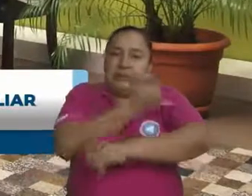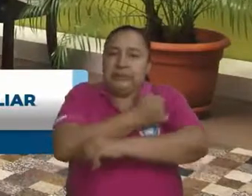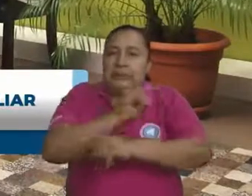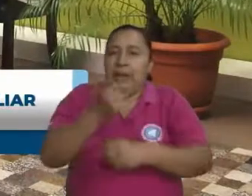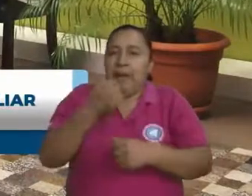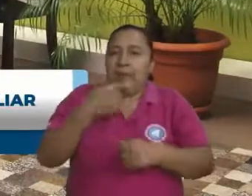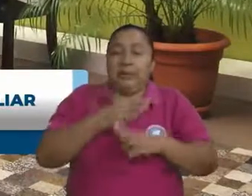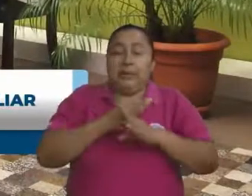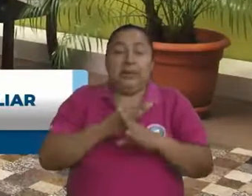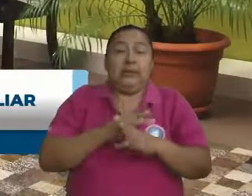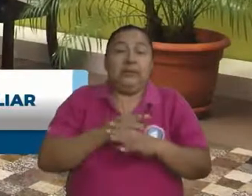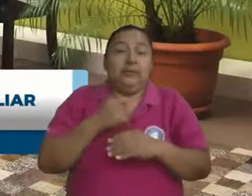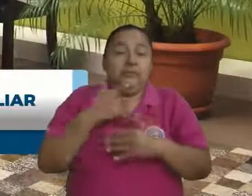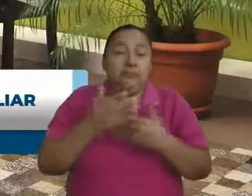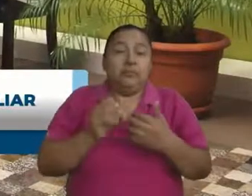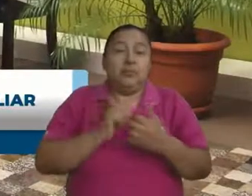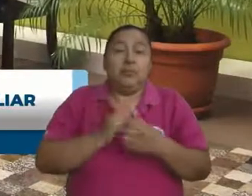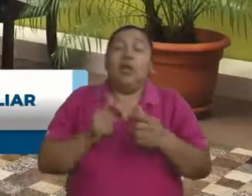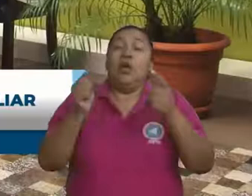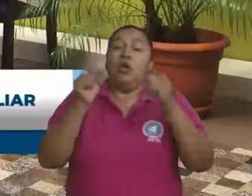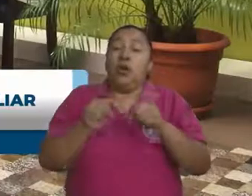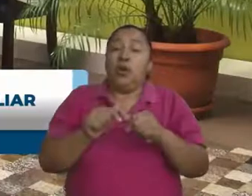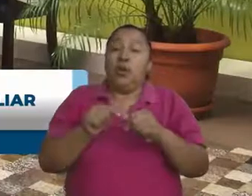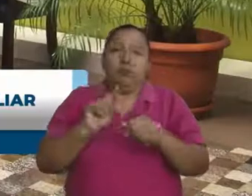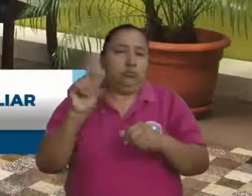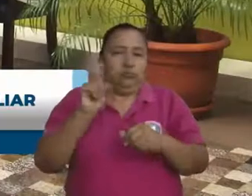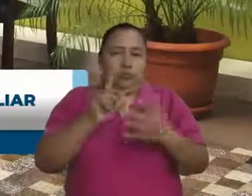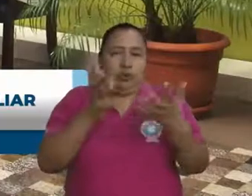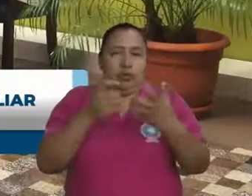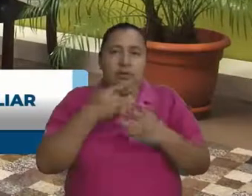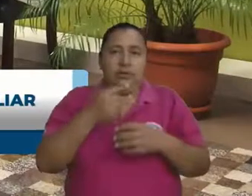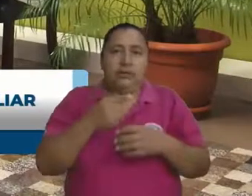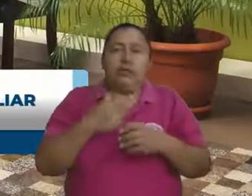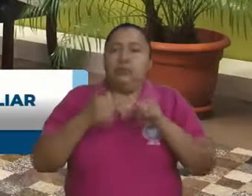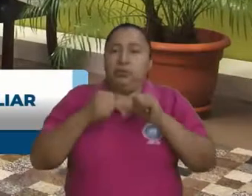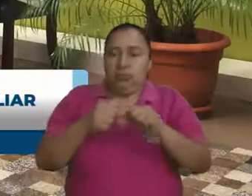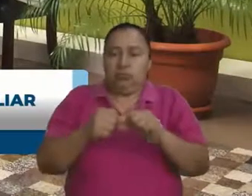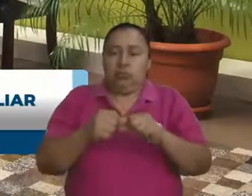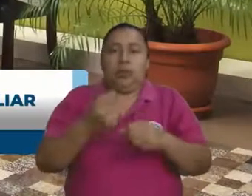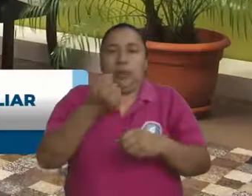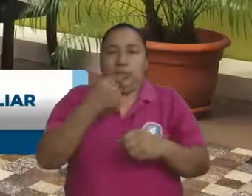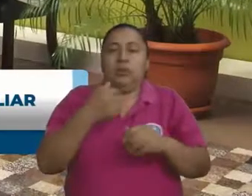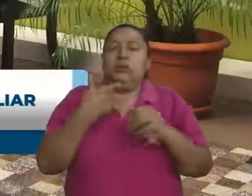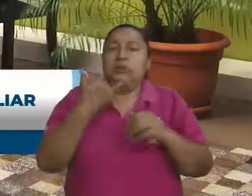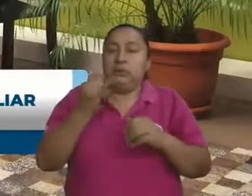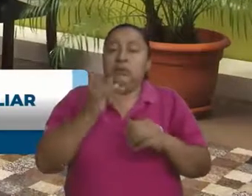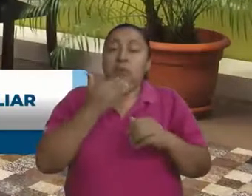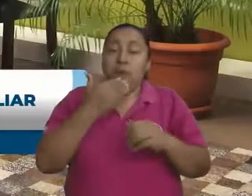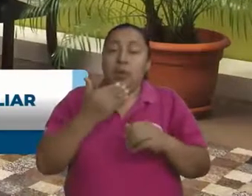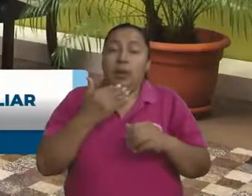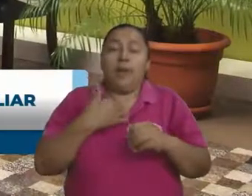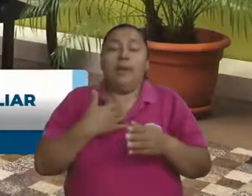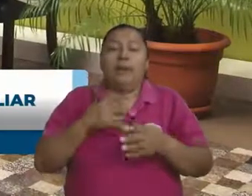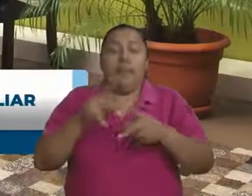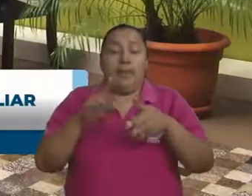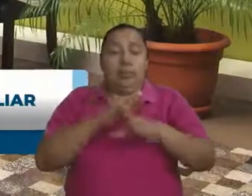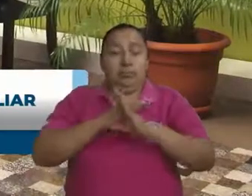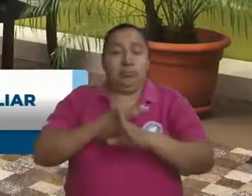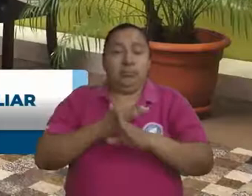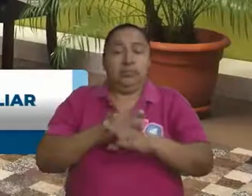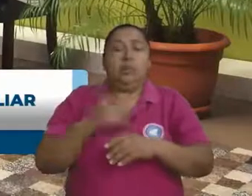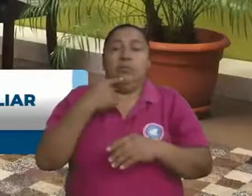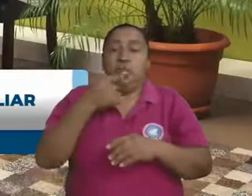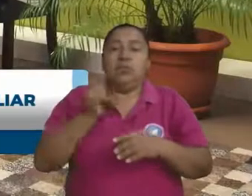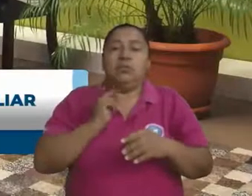dejar de tomar su anticonceptivo. Con esto, pues, no quiero decir que dejen de planificar. Obviamente, los beneficios de la planificación familiar han